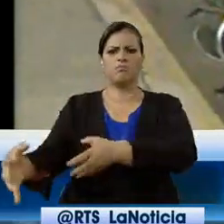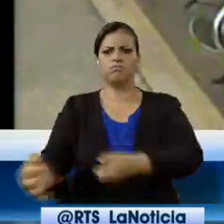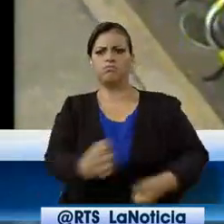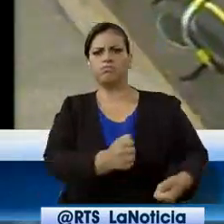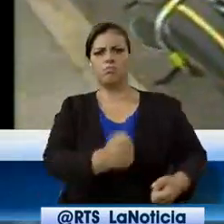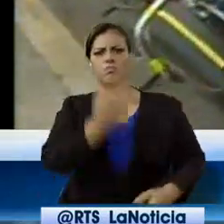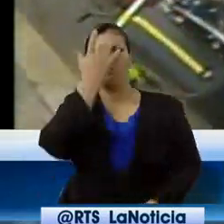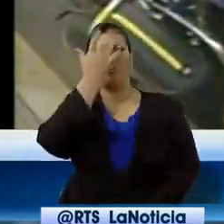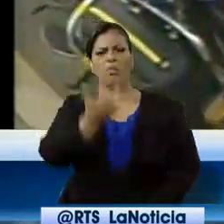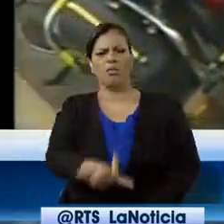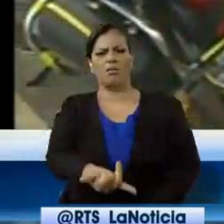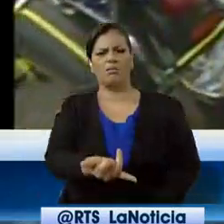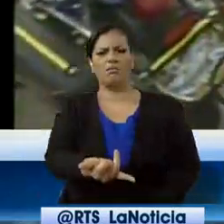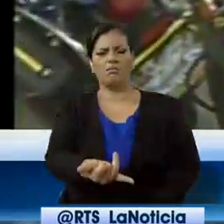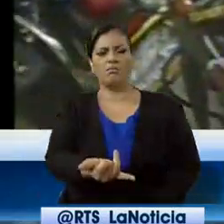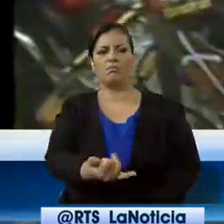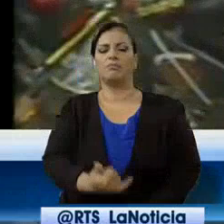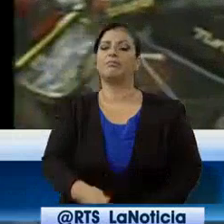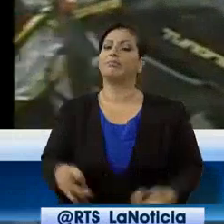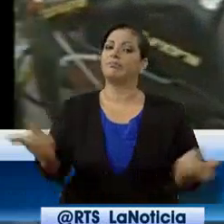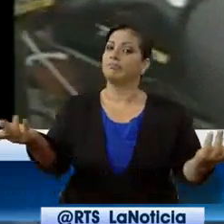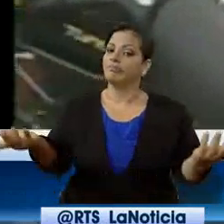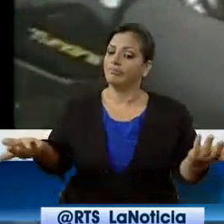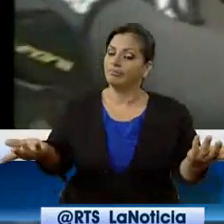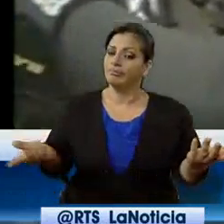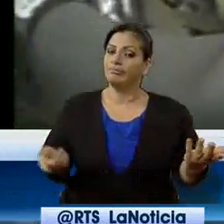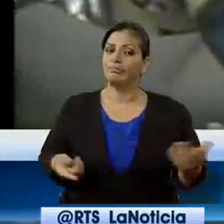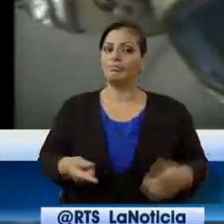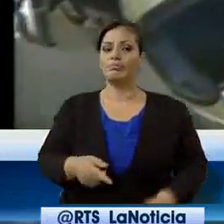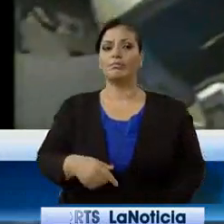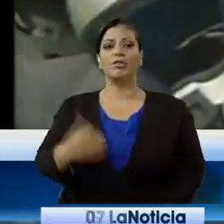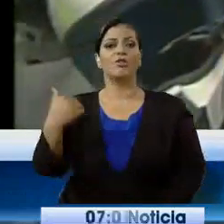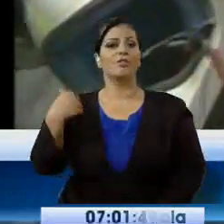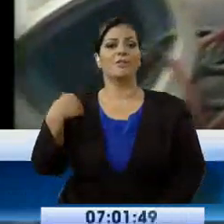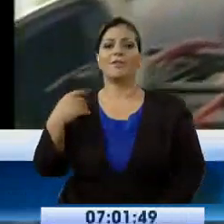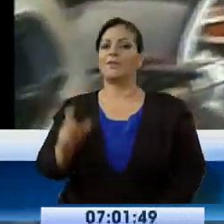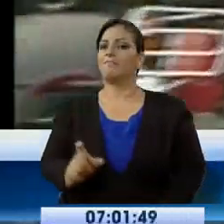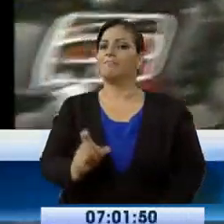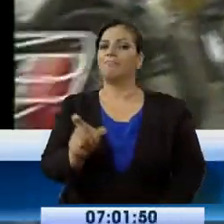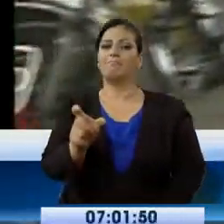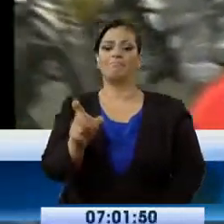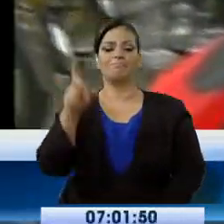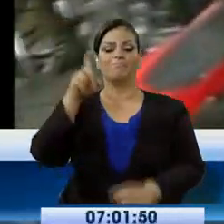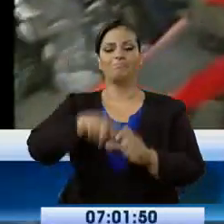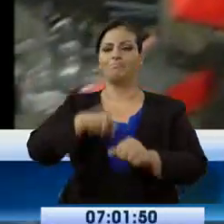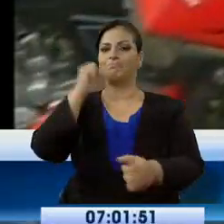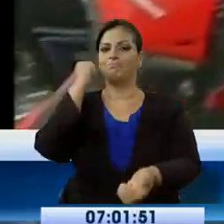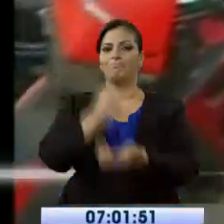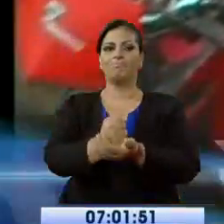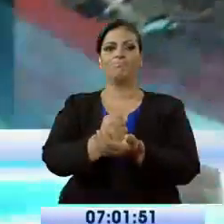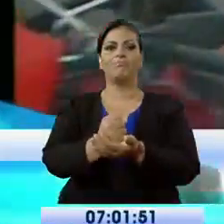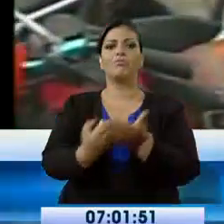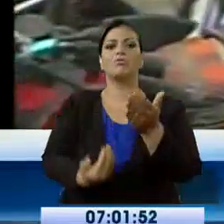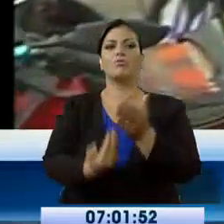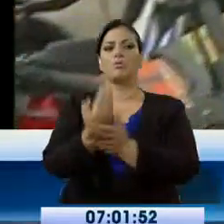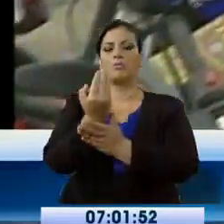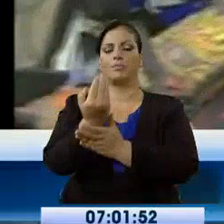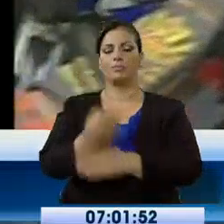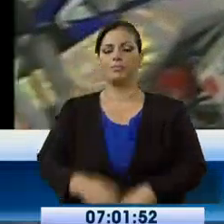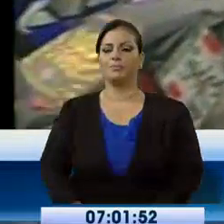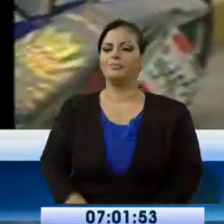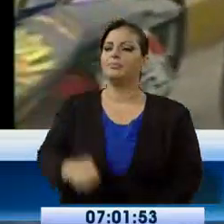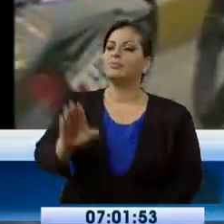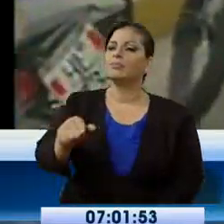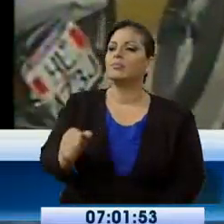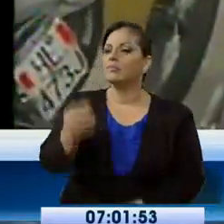ellas, en su mayoría, por no estar con la matrícula al día. Caballero, buenos días. Vamos a dialogar acá